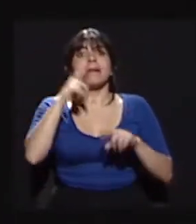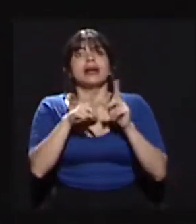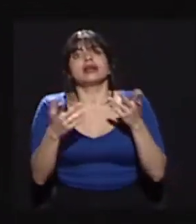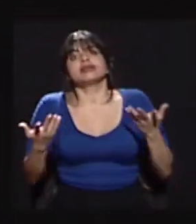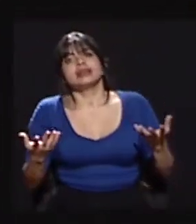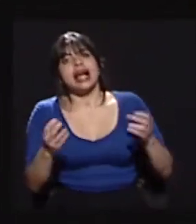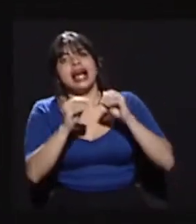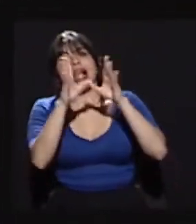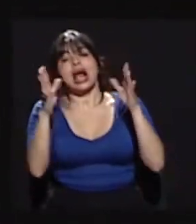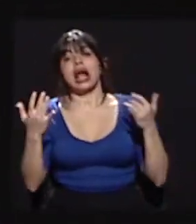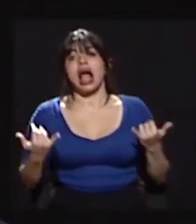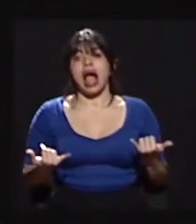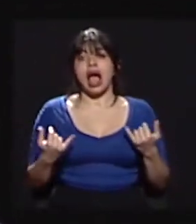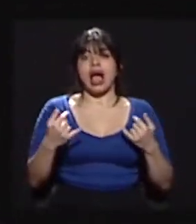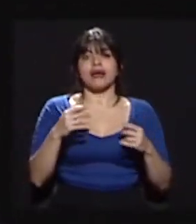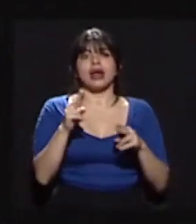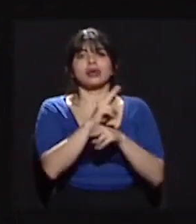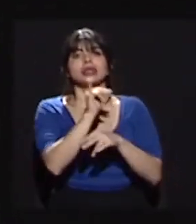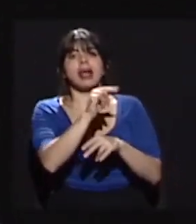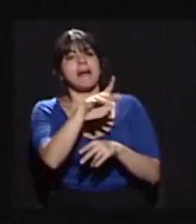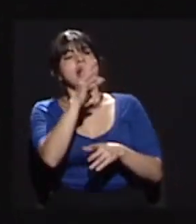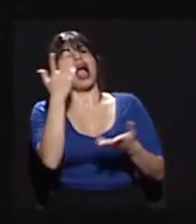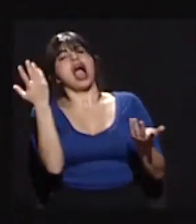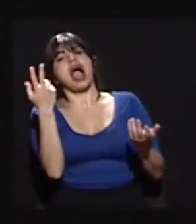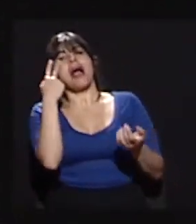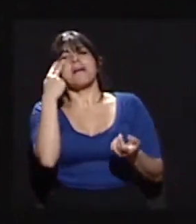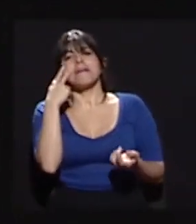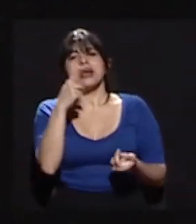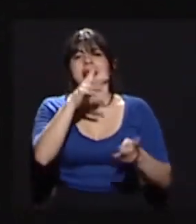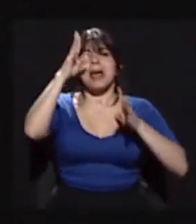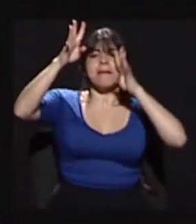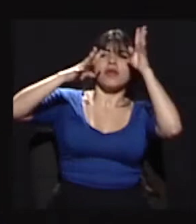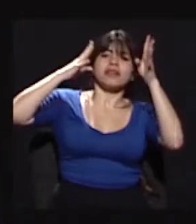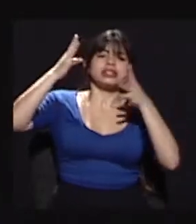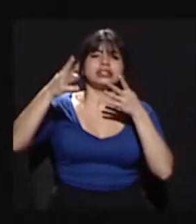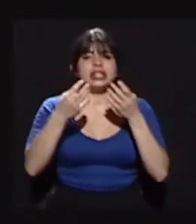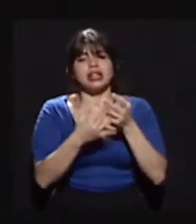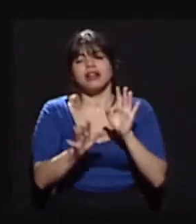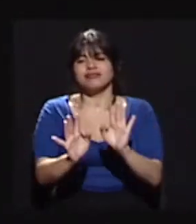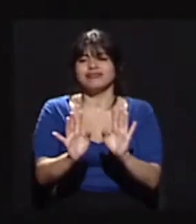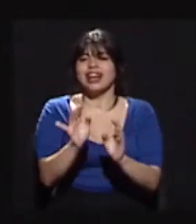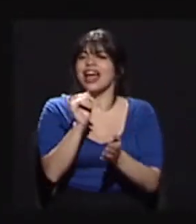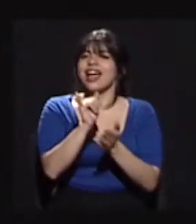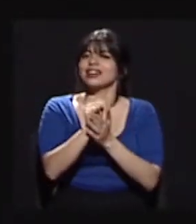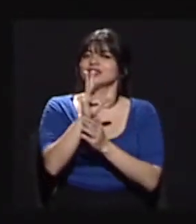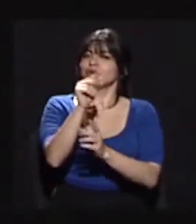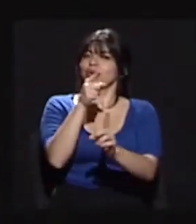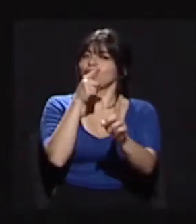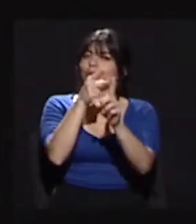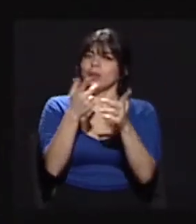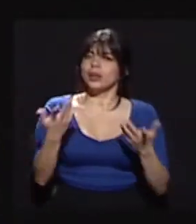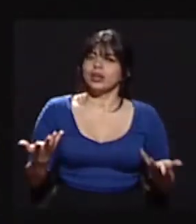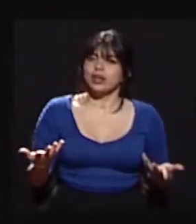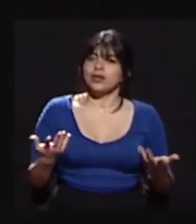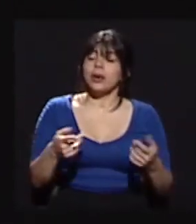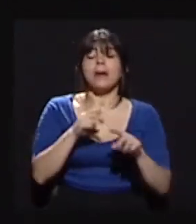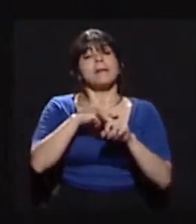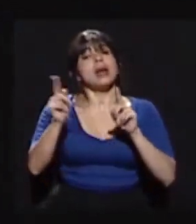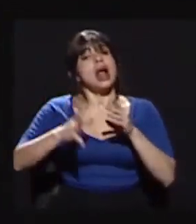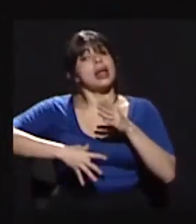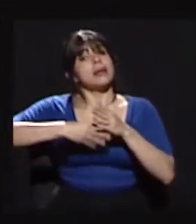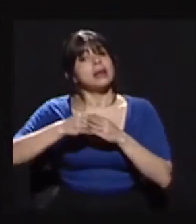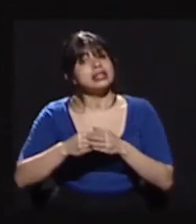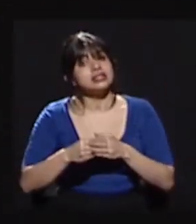claro ahora se agarran de ahí también otra vez para decir a miren la improvisación y tal eso no es ese no es el objetivo pero además